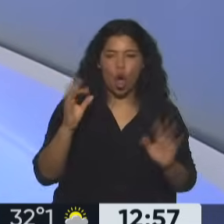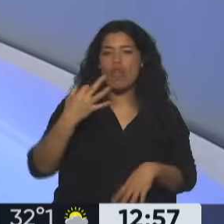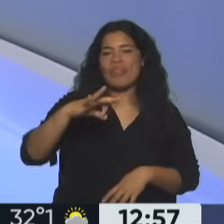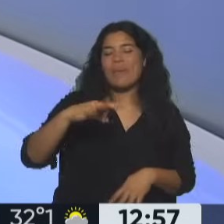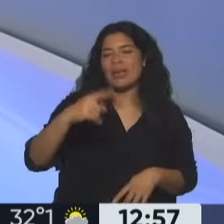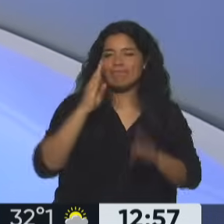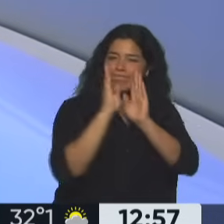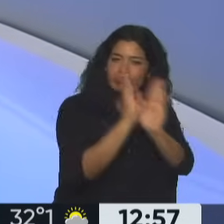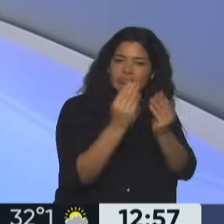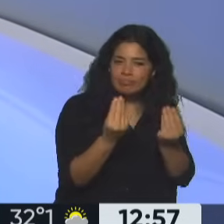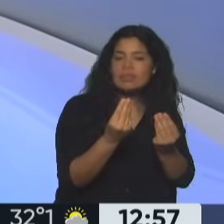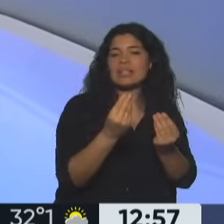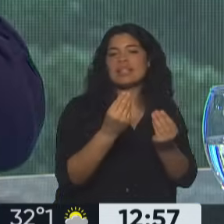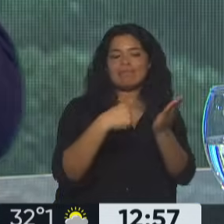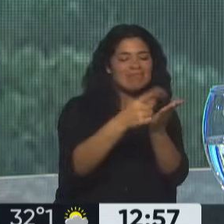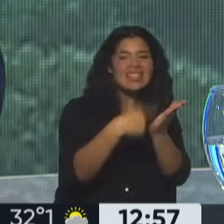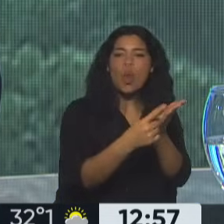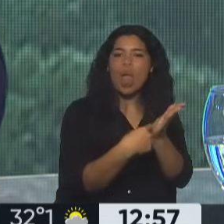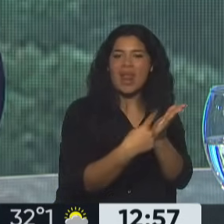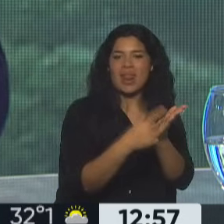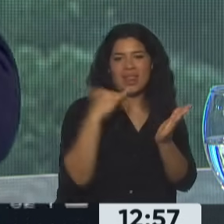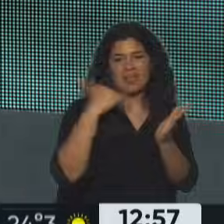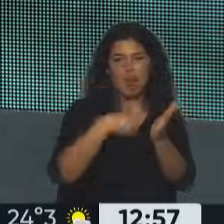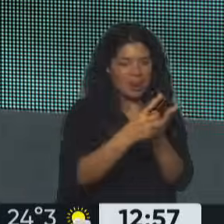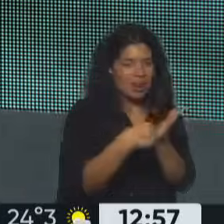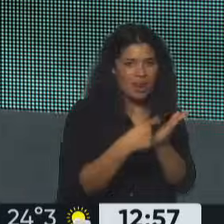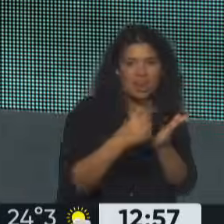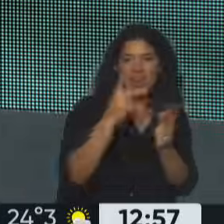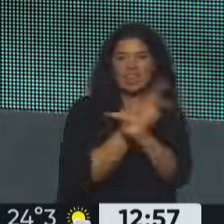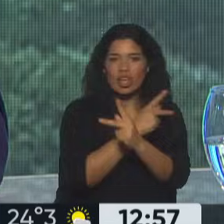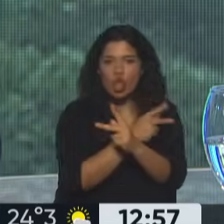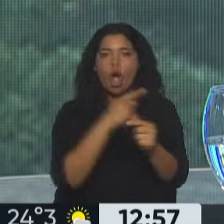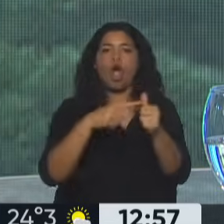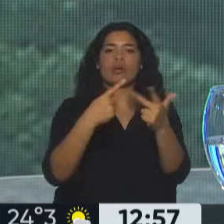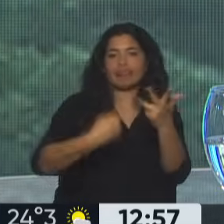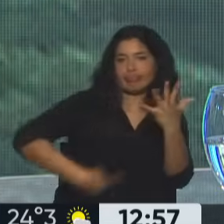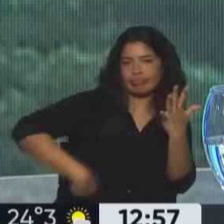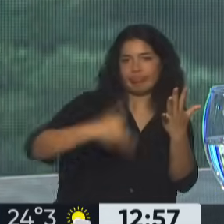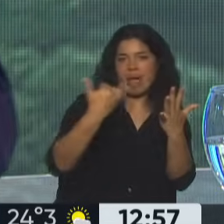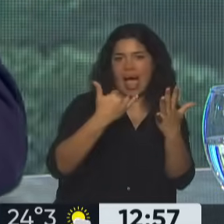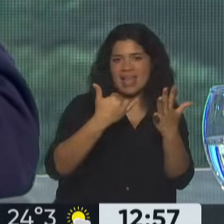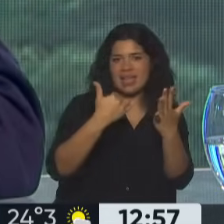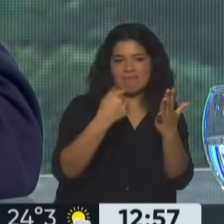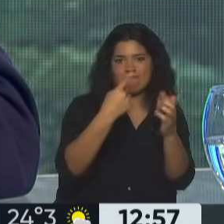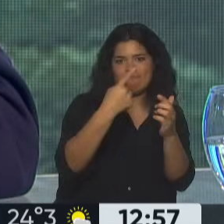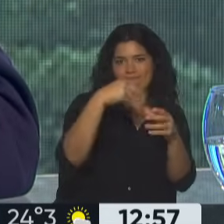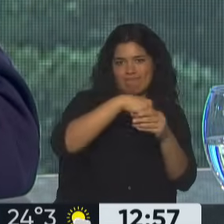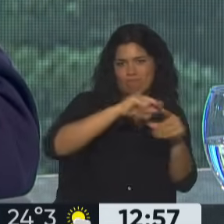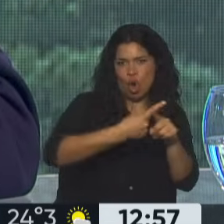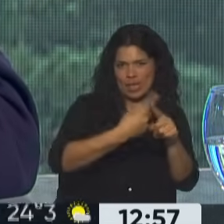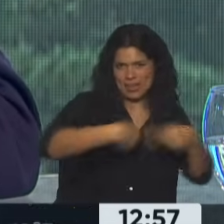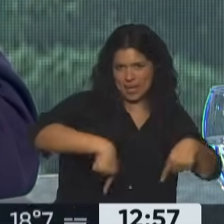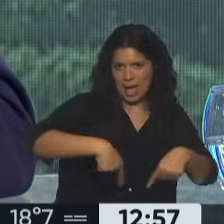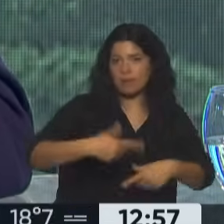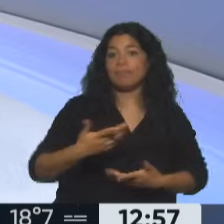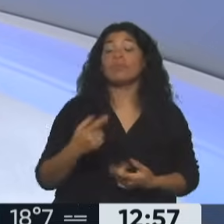no todo lo todos tenemos el permanentemente con el celular la aplicación por un lado por ejemplo yo soy de Córdoba y